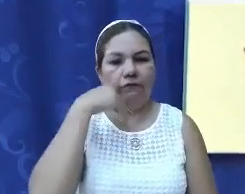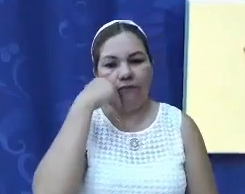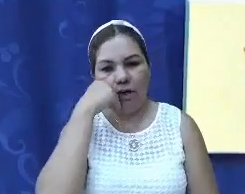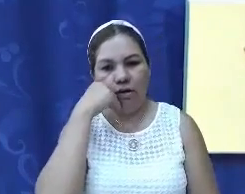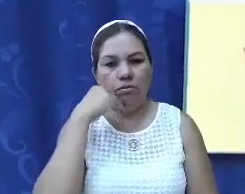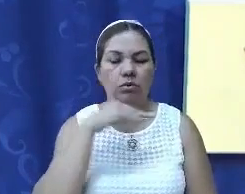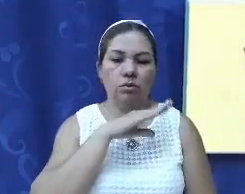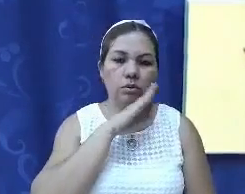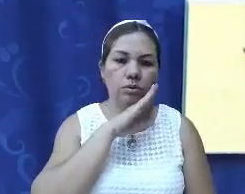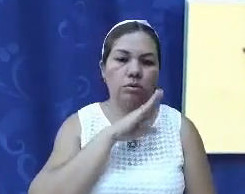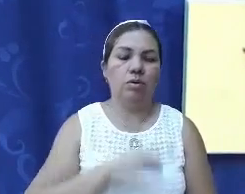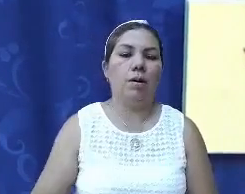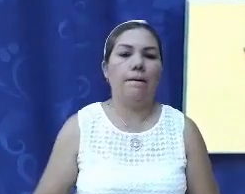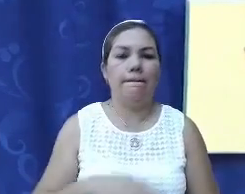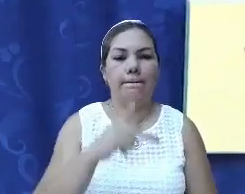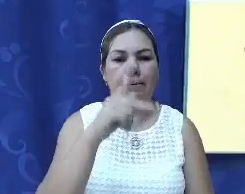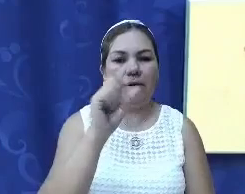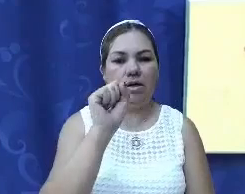peste.